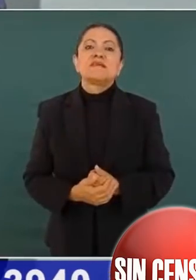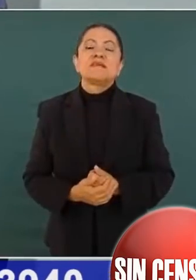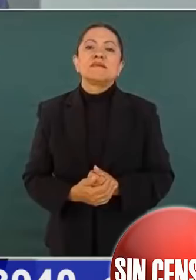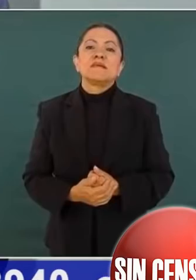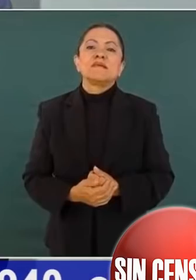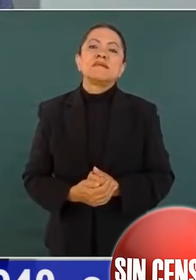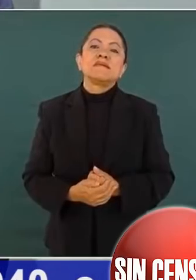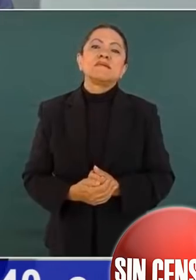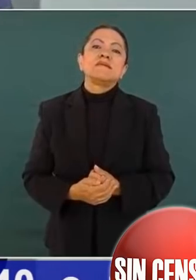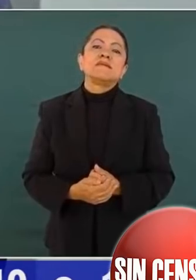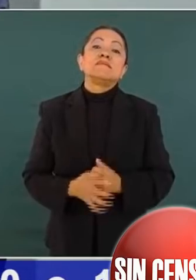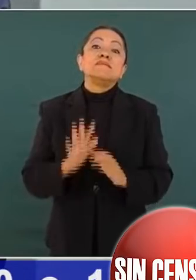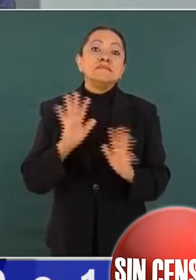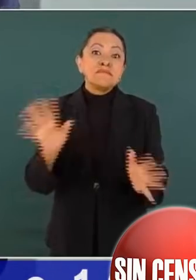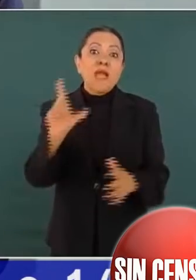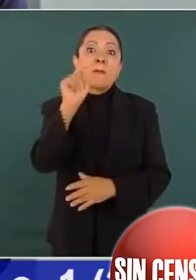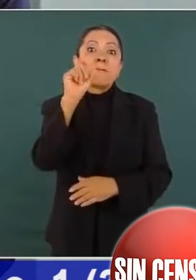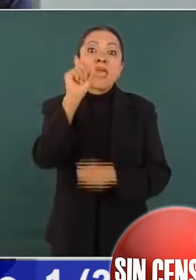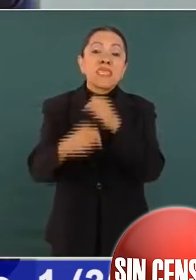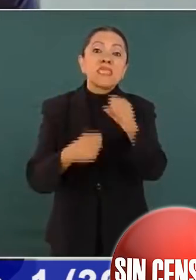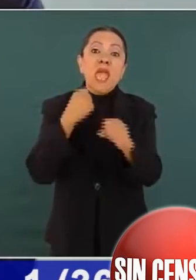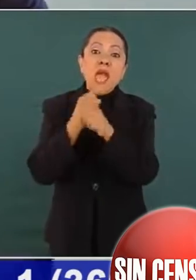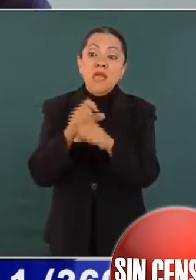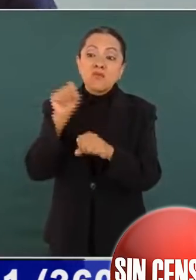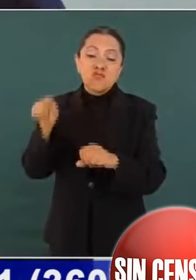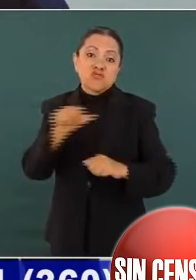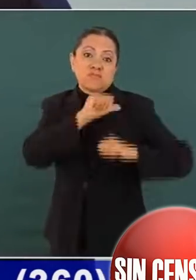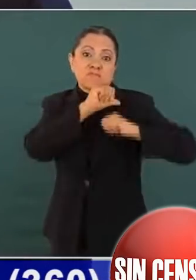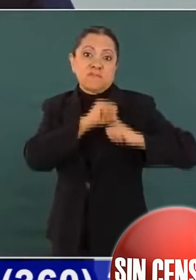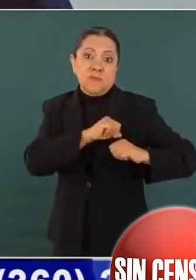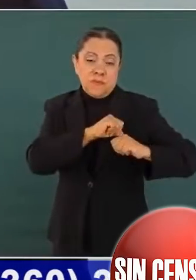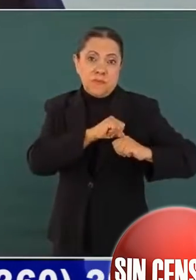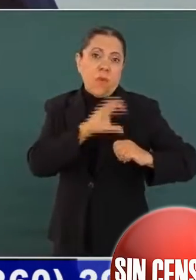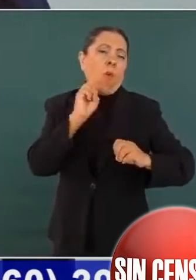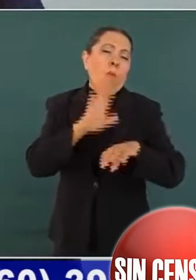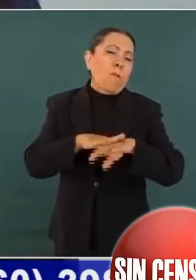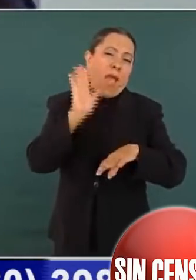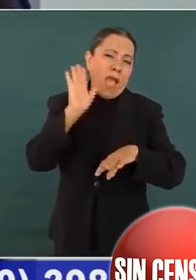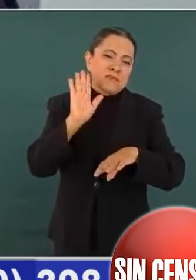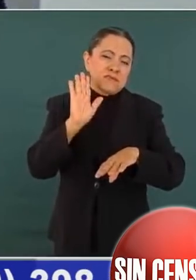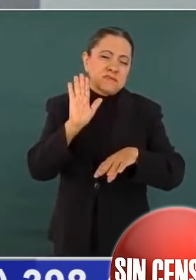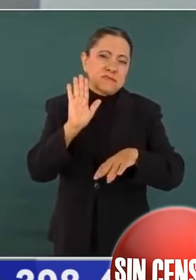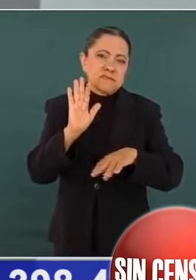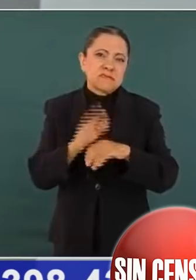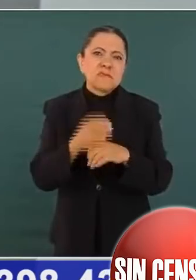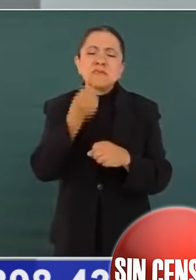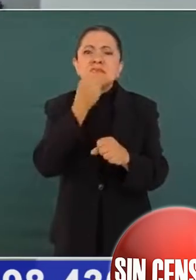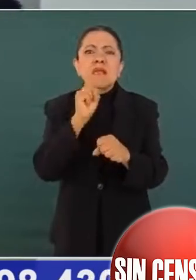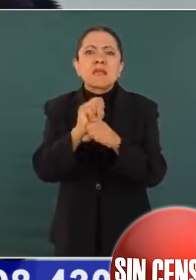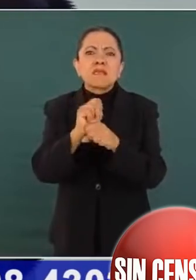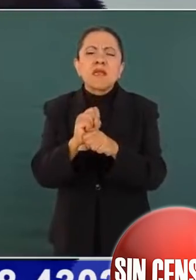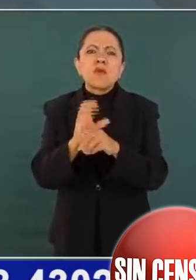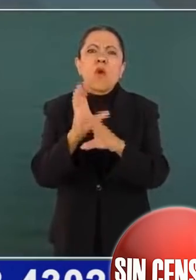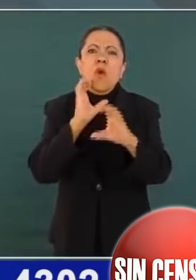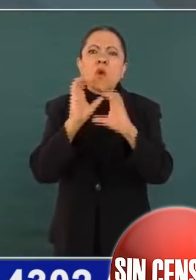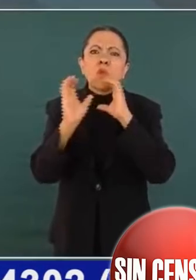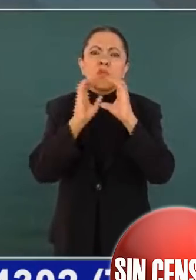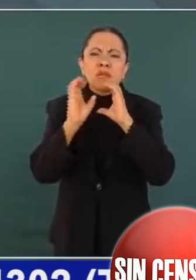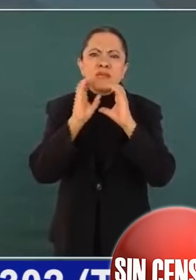llevaba 20 años o más que no había un ingeniero